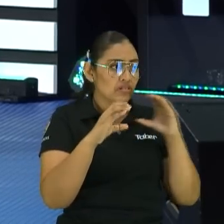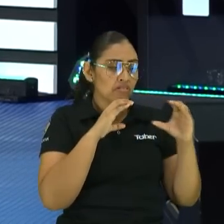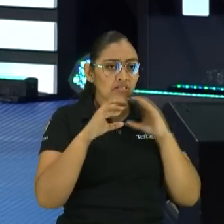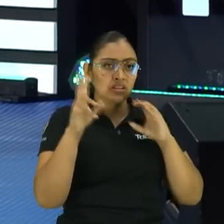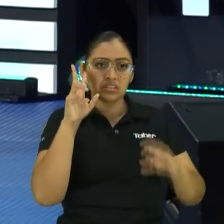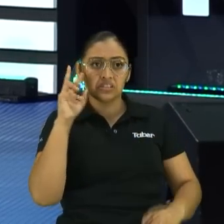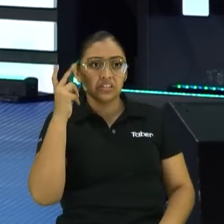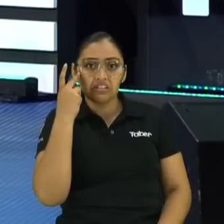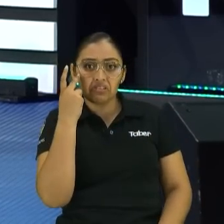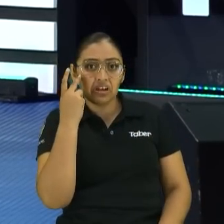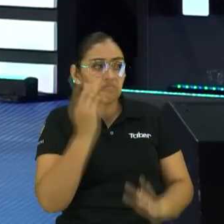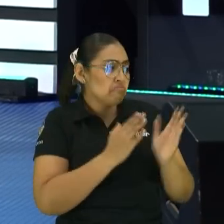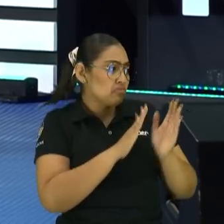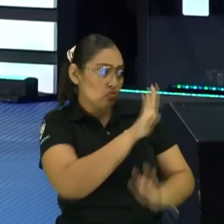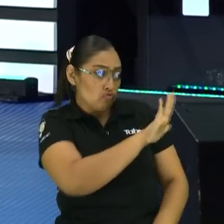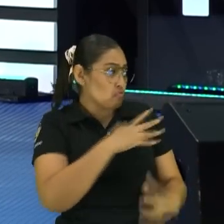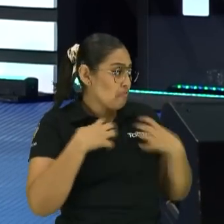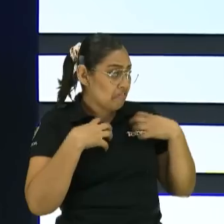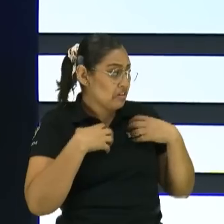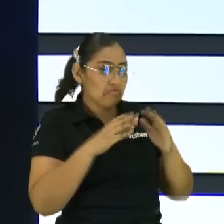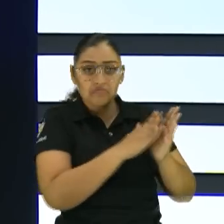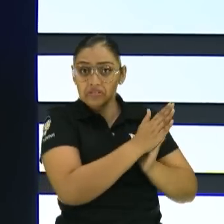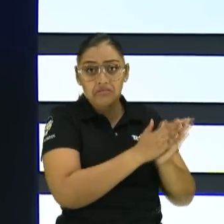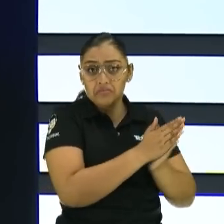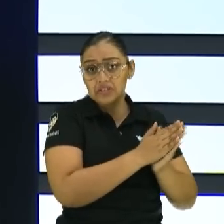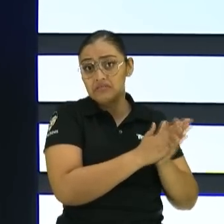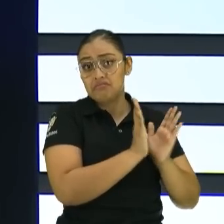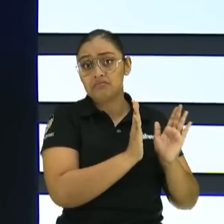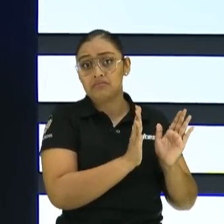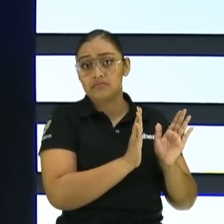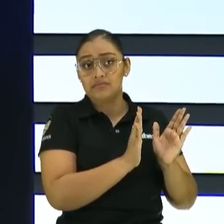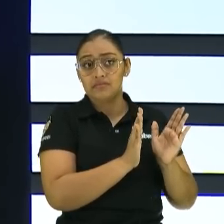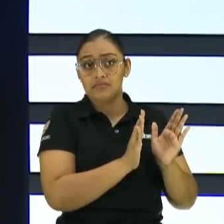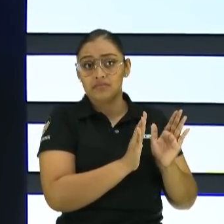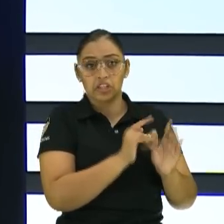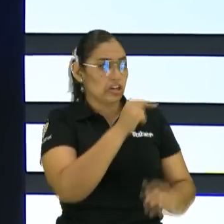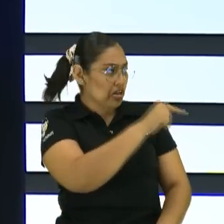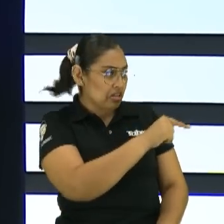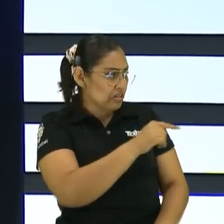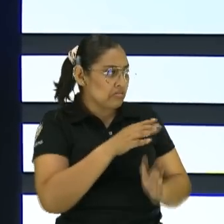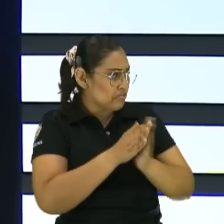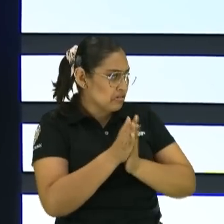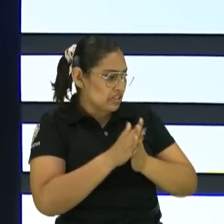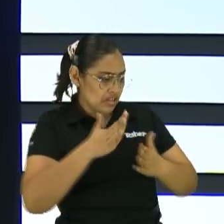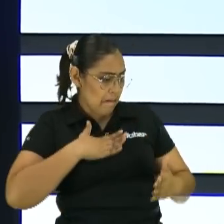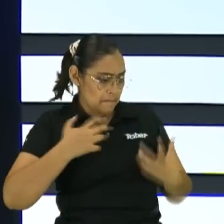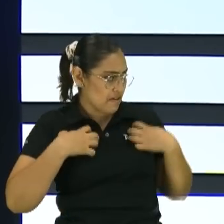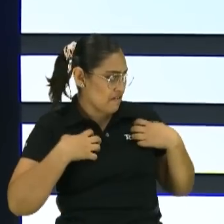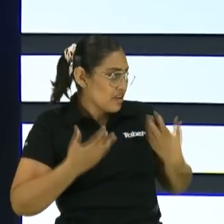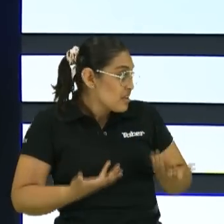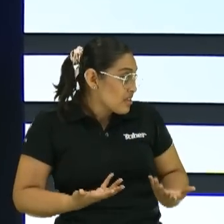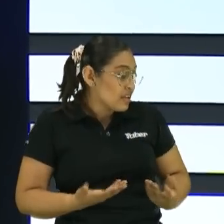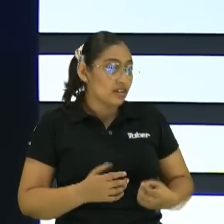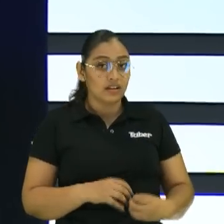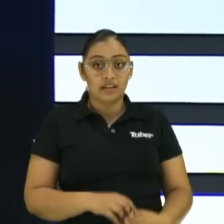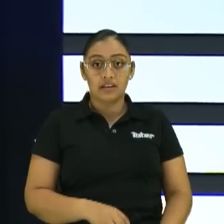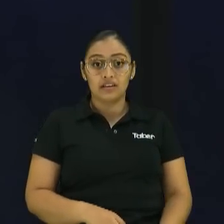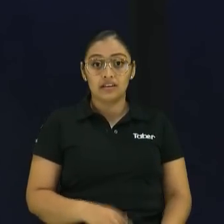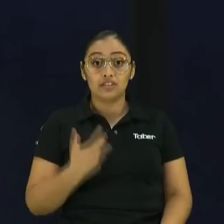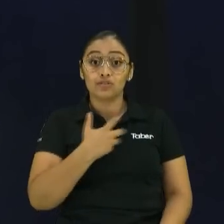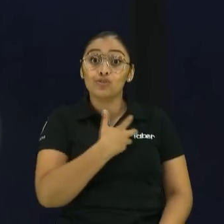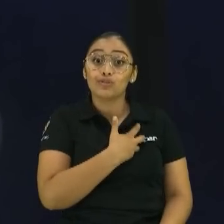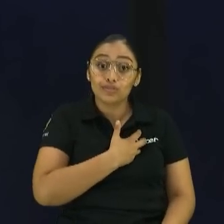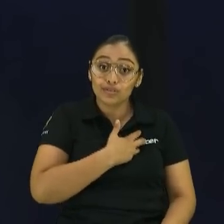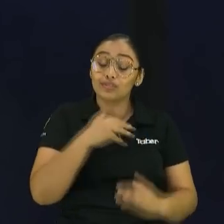es bien claro no me interesa tu vida Y a ti te interesa la mía muchos de Nosotros hemos dejado